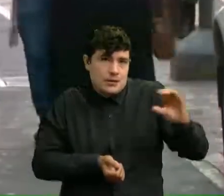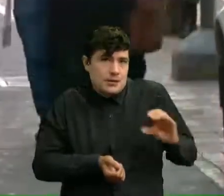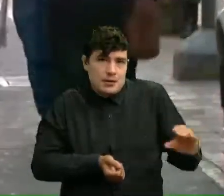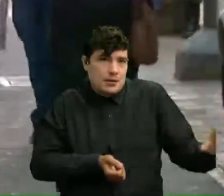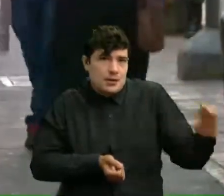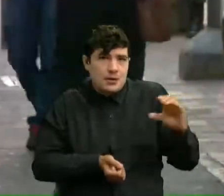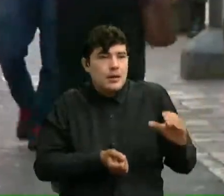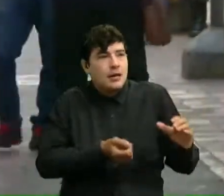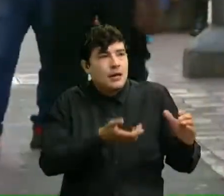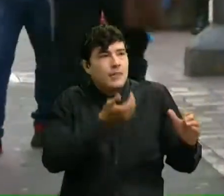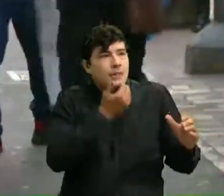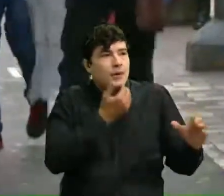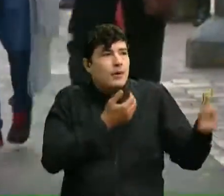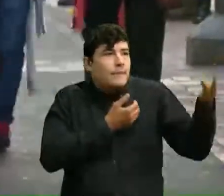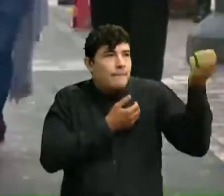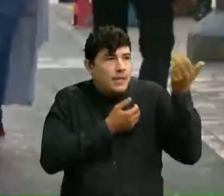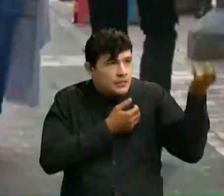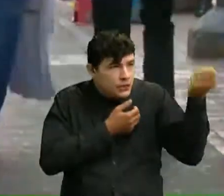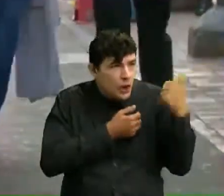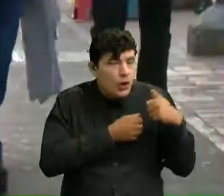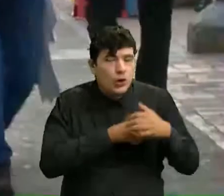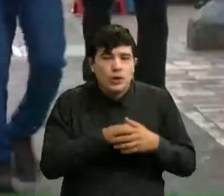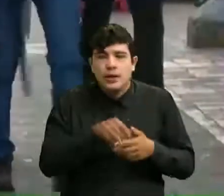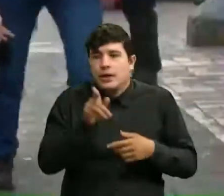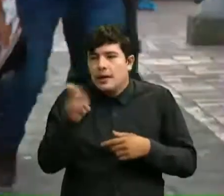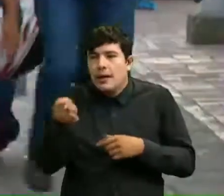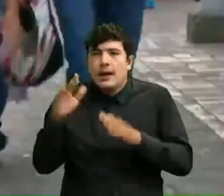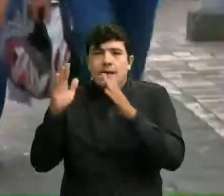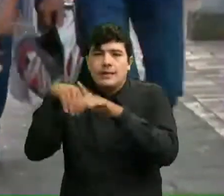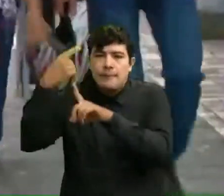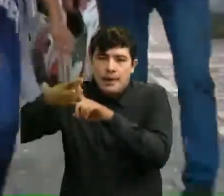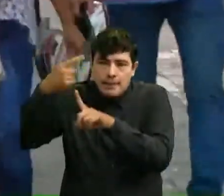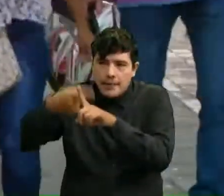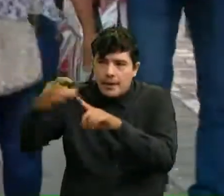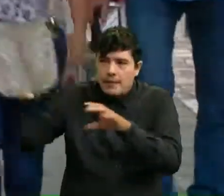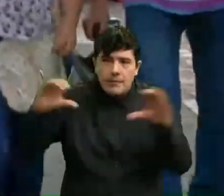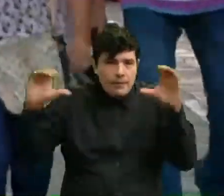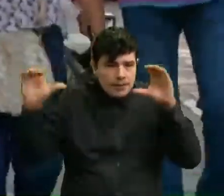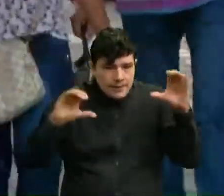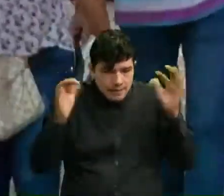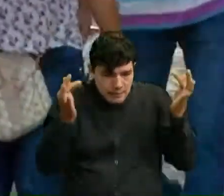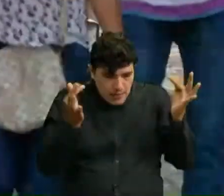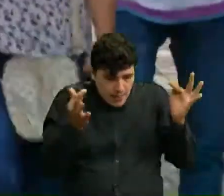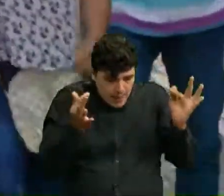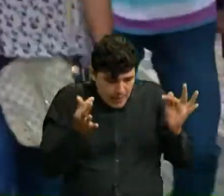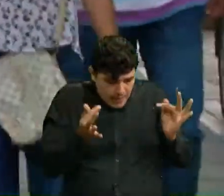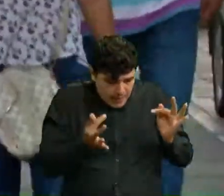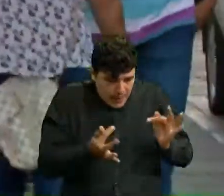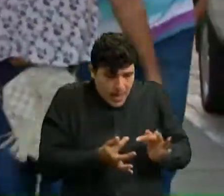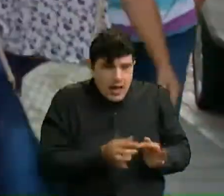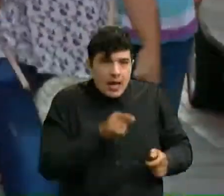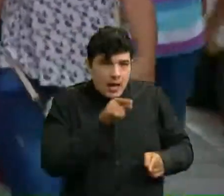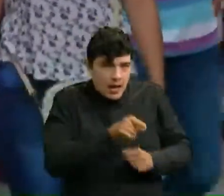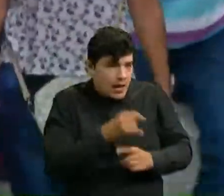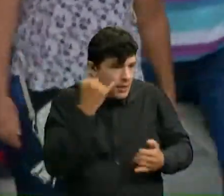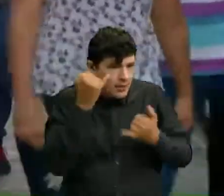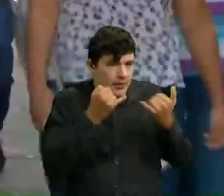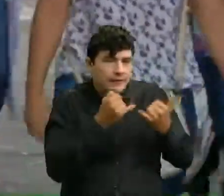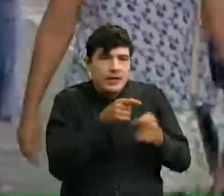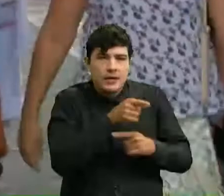la pensión, si genera renta, otro tipo de inversiones, de acuerdo a los topes que vaya estableciendo la